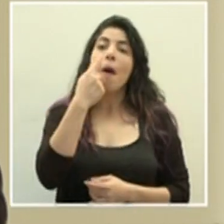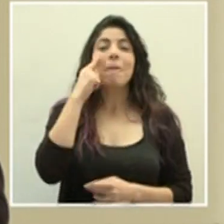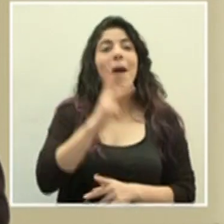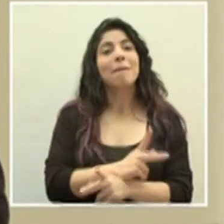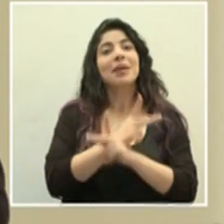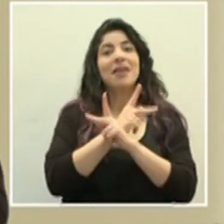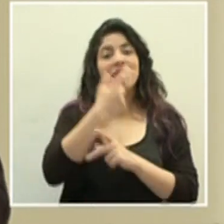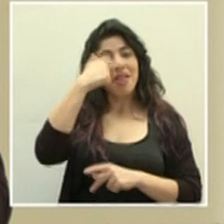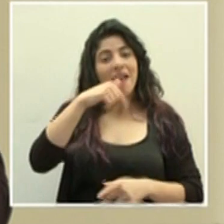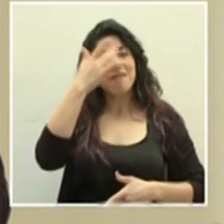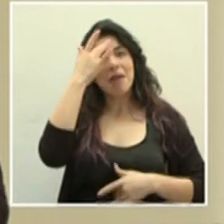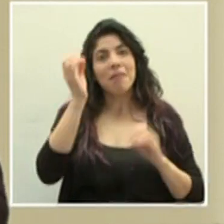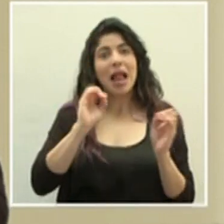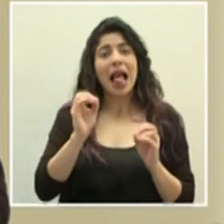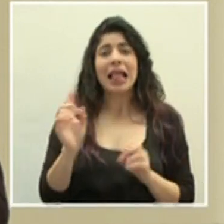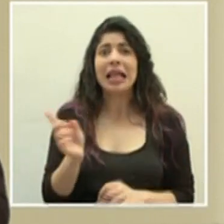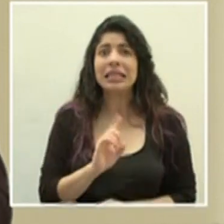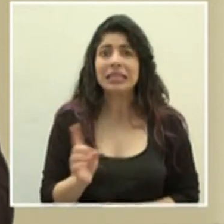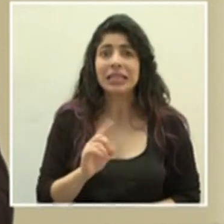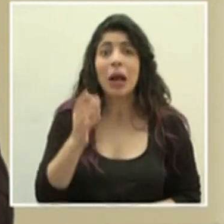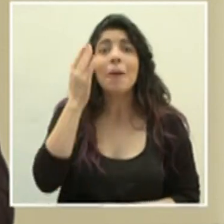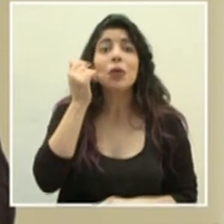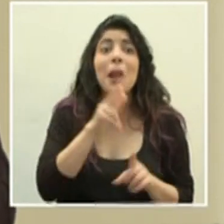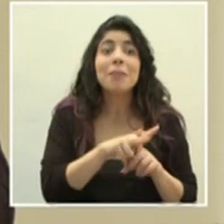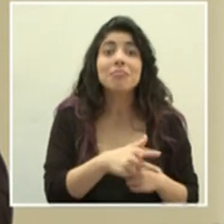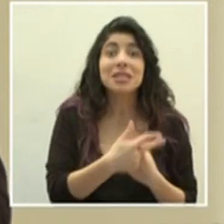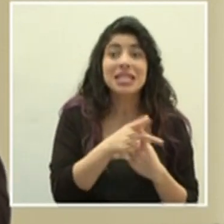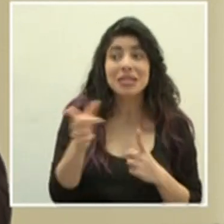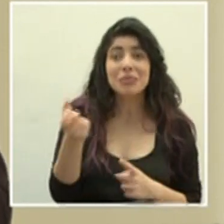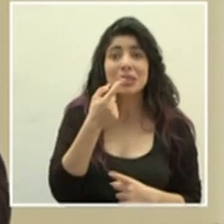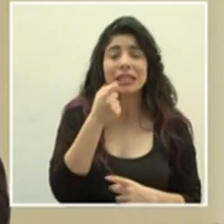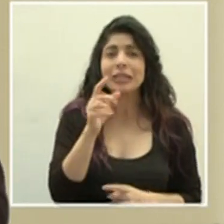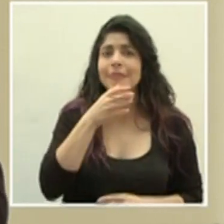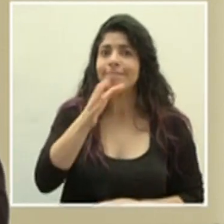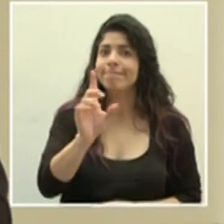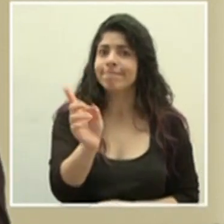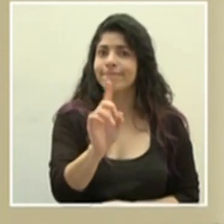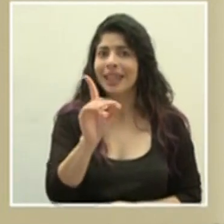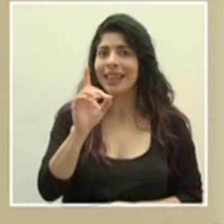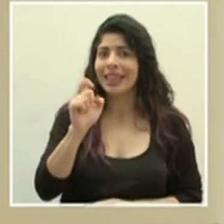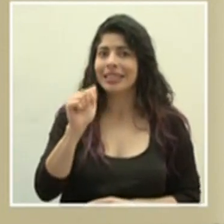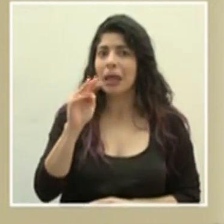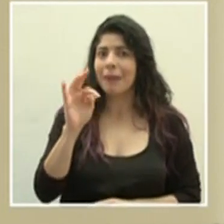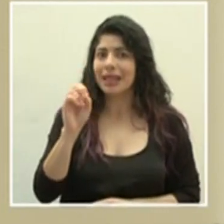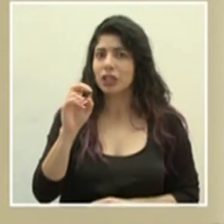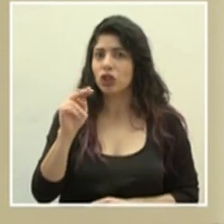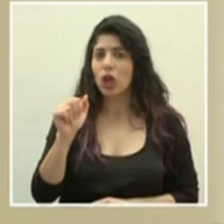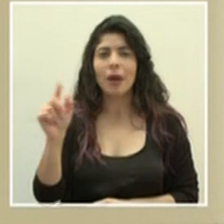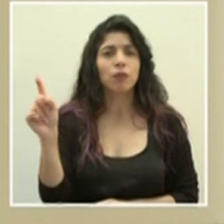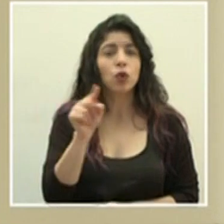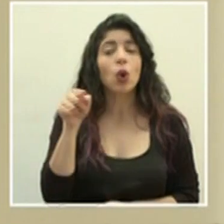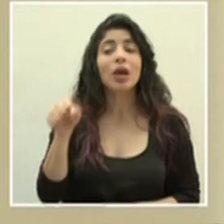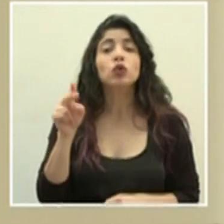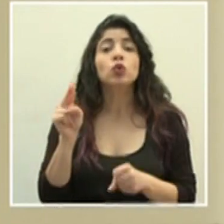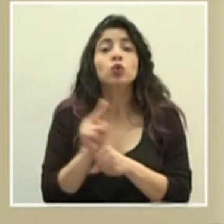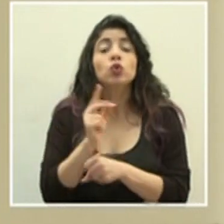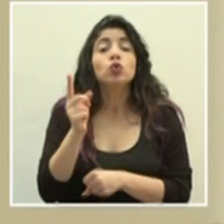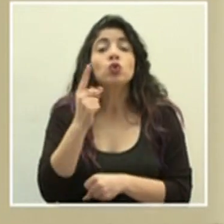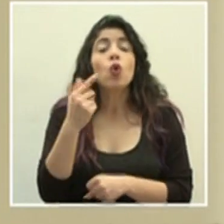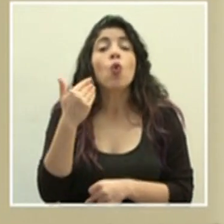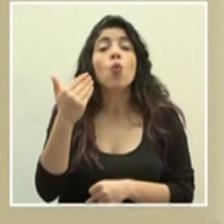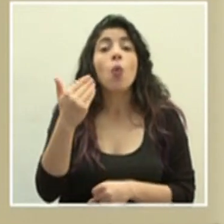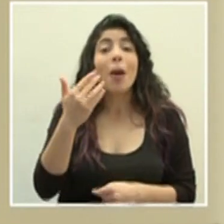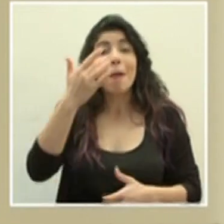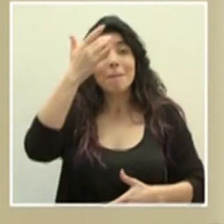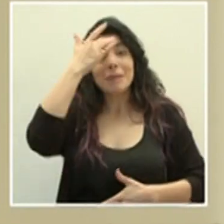no tiene ninguna complicación, porque en la fase inicial no se recomienda la dexametasona, es para la fase en donde ya el porcentaje de pacientes